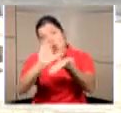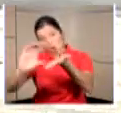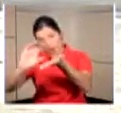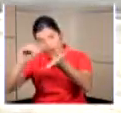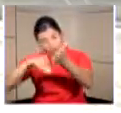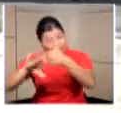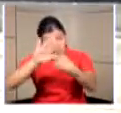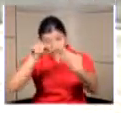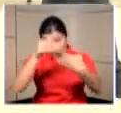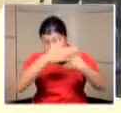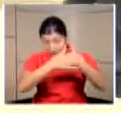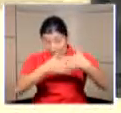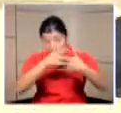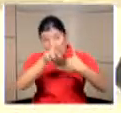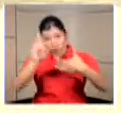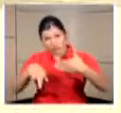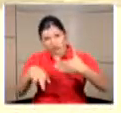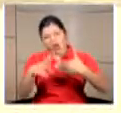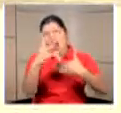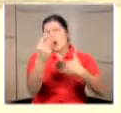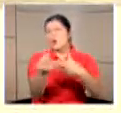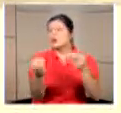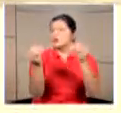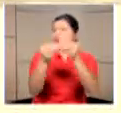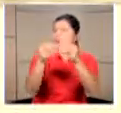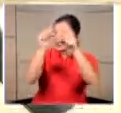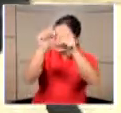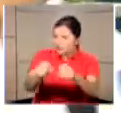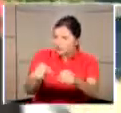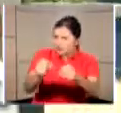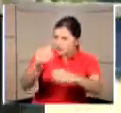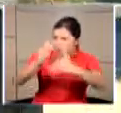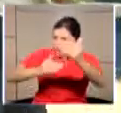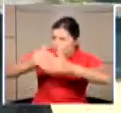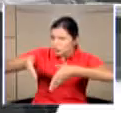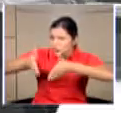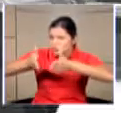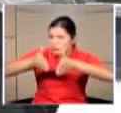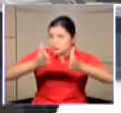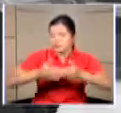país. ¿Cuántos más se podrían construir con lo destinado al MEP?